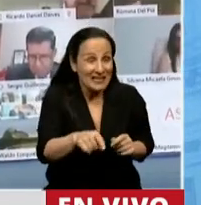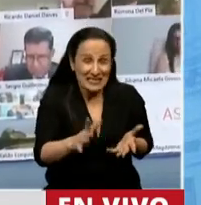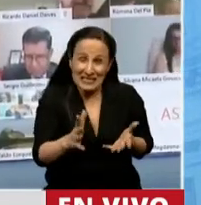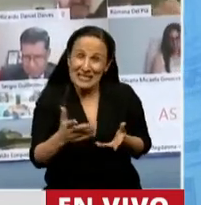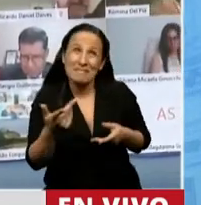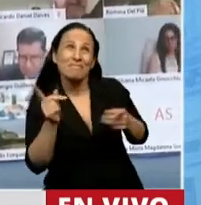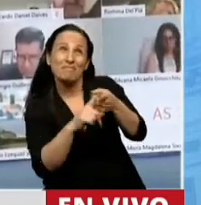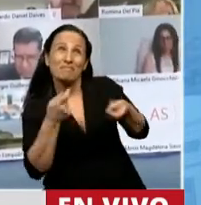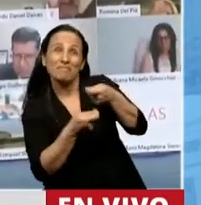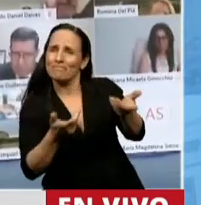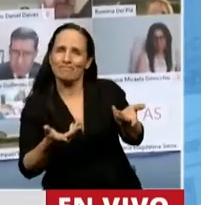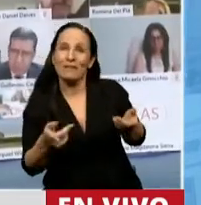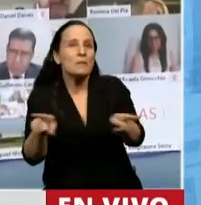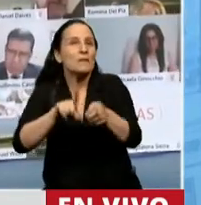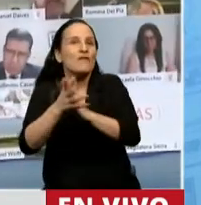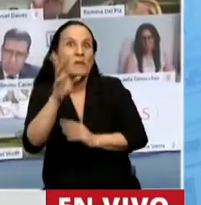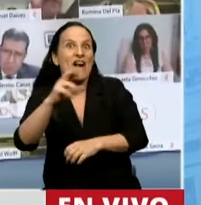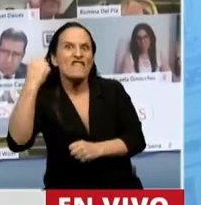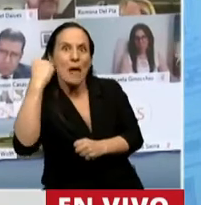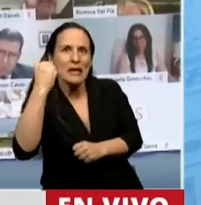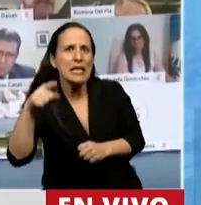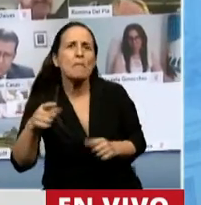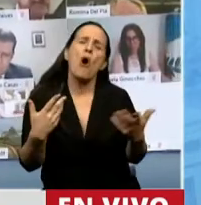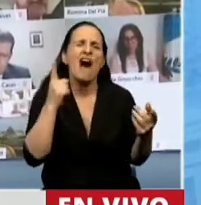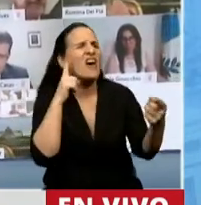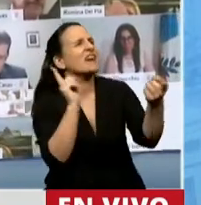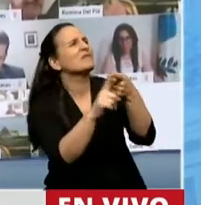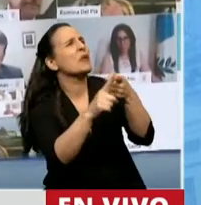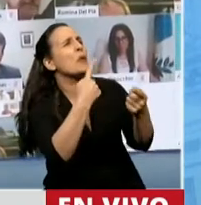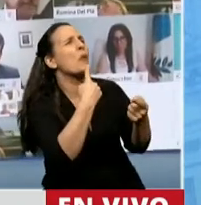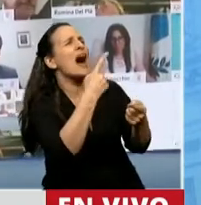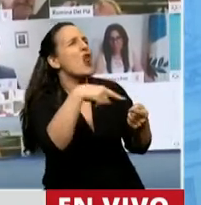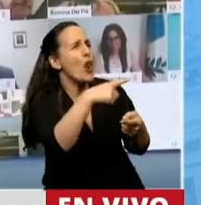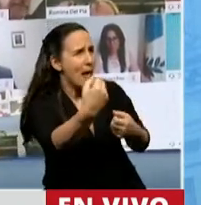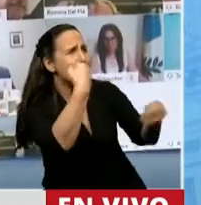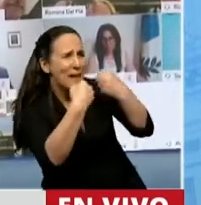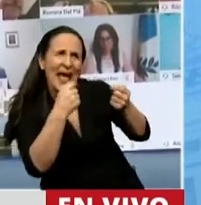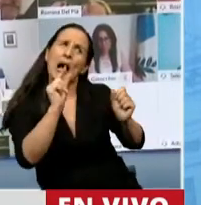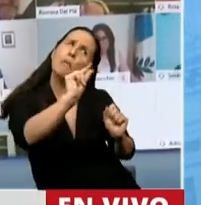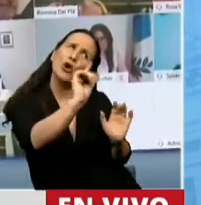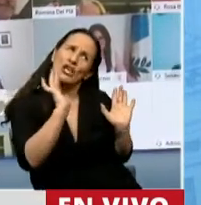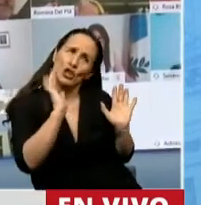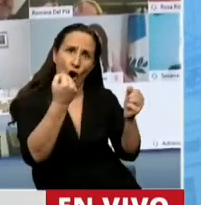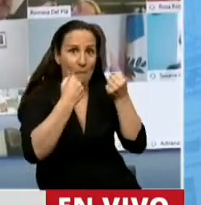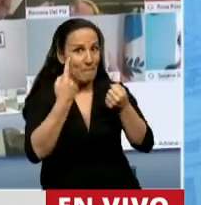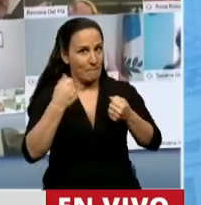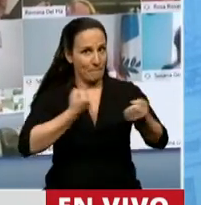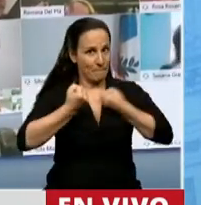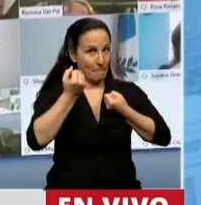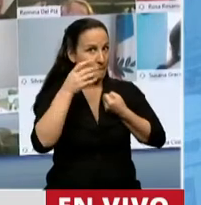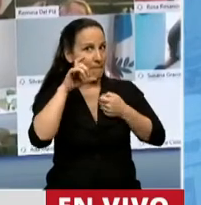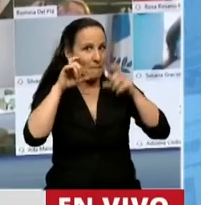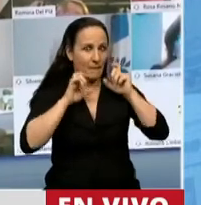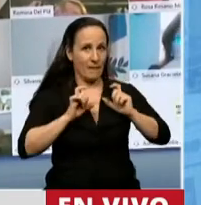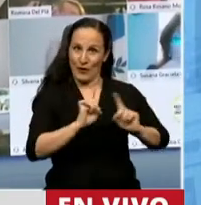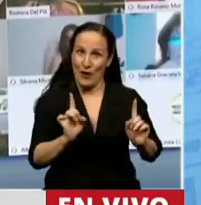el feminismo empezara a tratar de ponerse de acuerdo con los varones a ver cuánto nos pueden pegar, un poquito, sin dejar marcas.